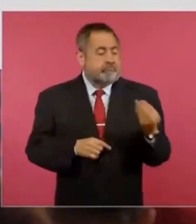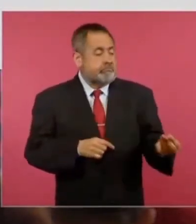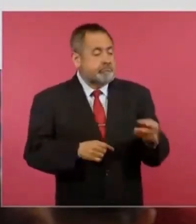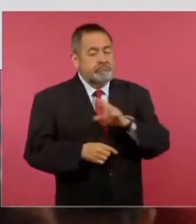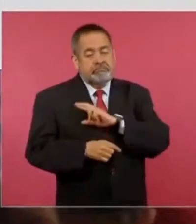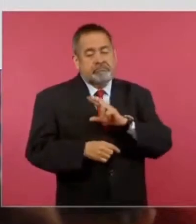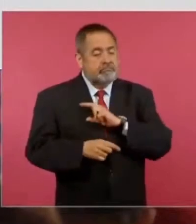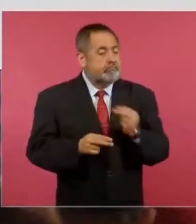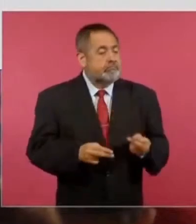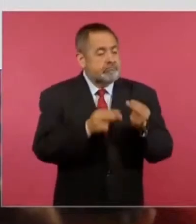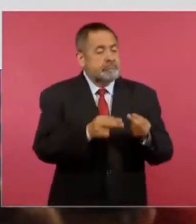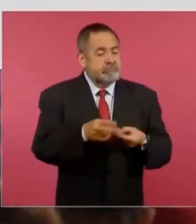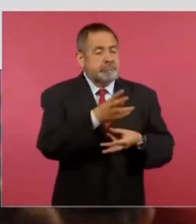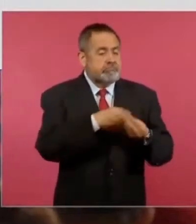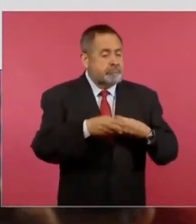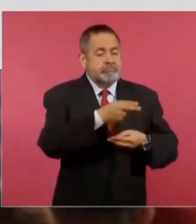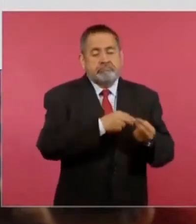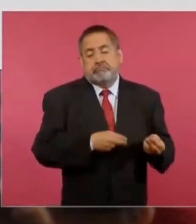privatizar todo.